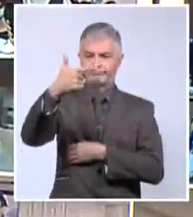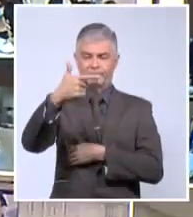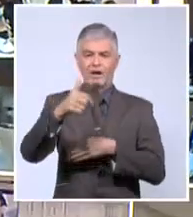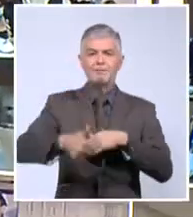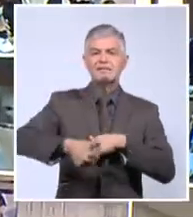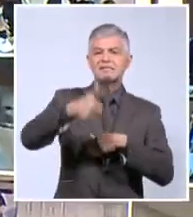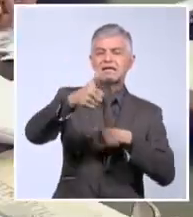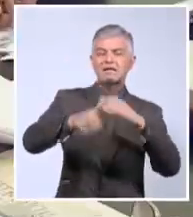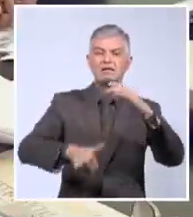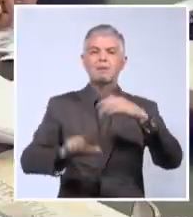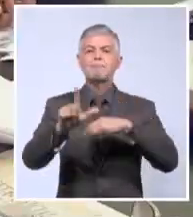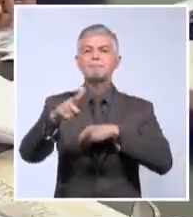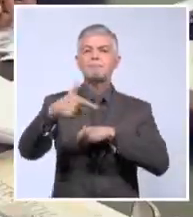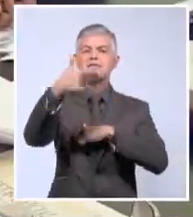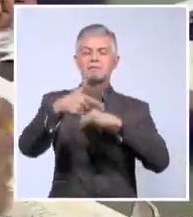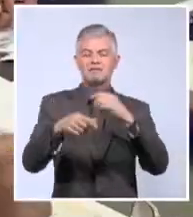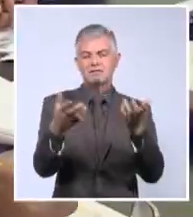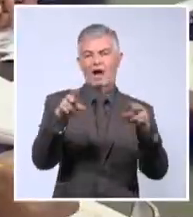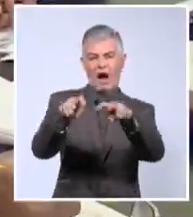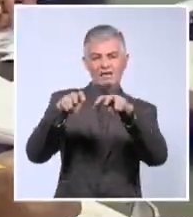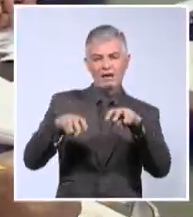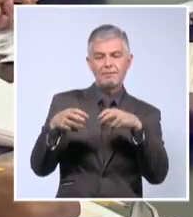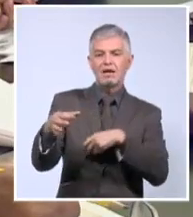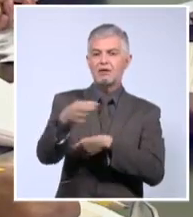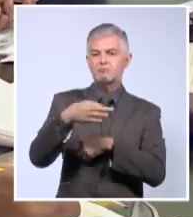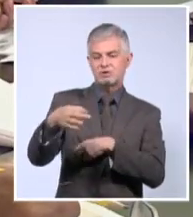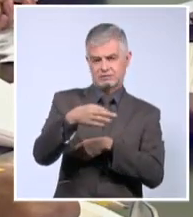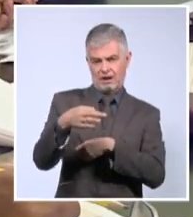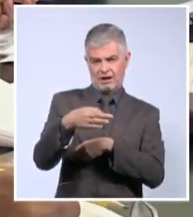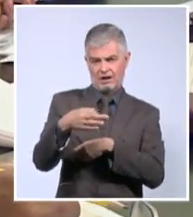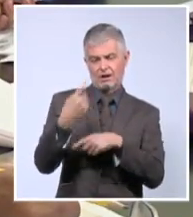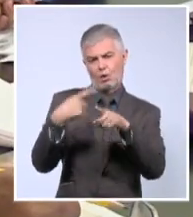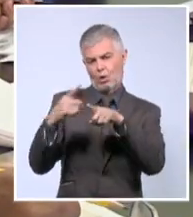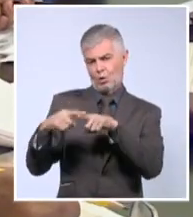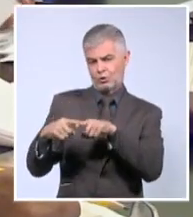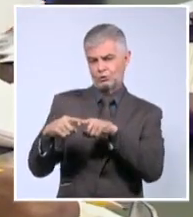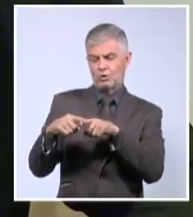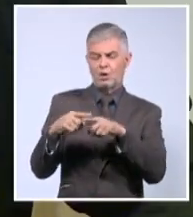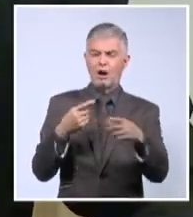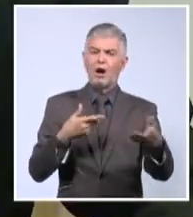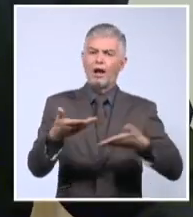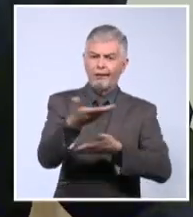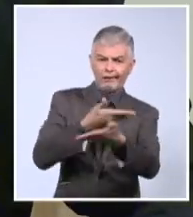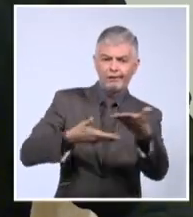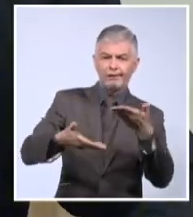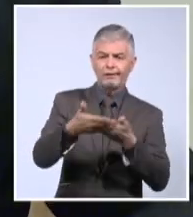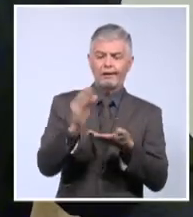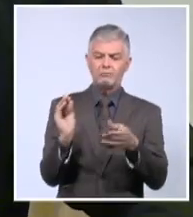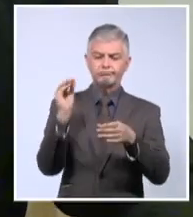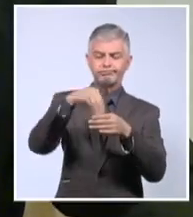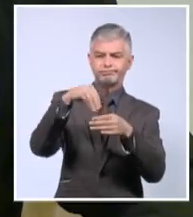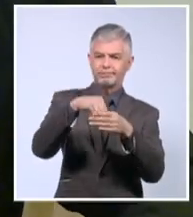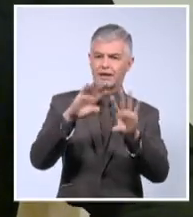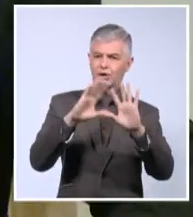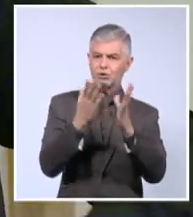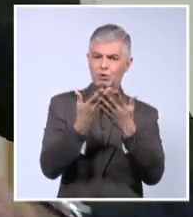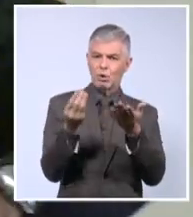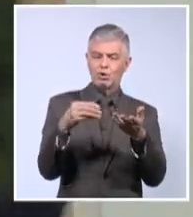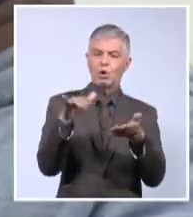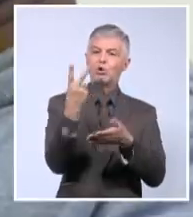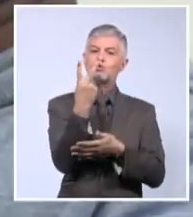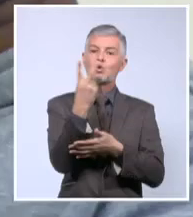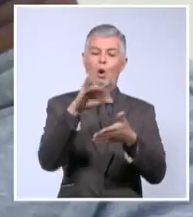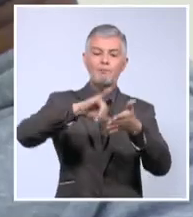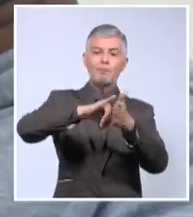de las asambleas municipales e intendentes. Las intervenciones enriquecieron el texto que conforman ambos proyectos de